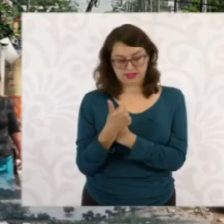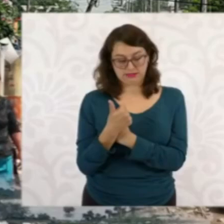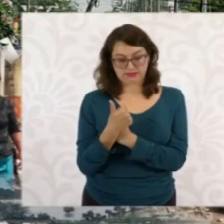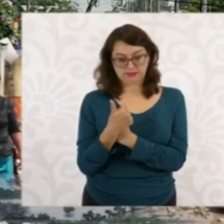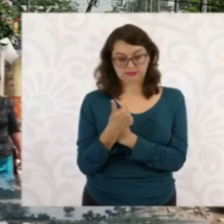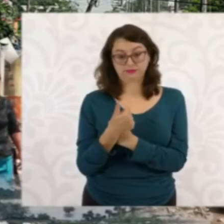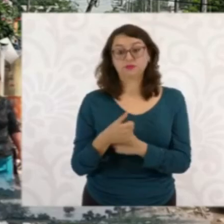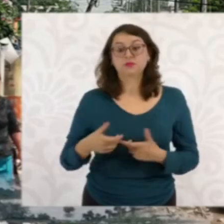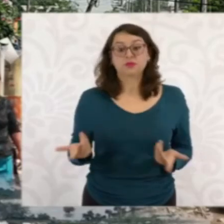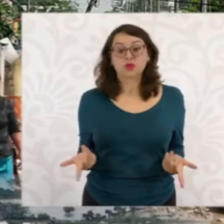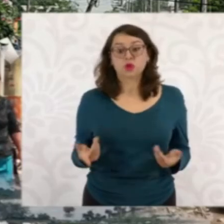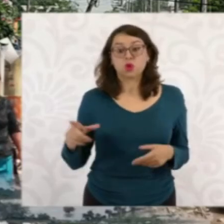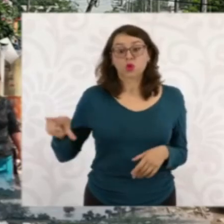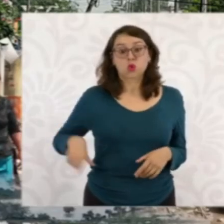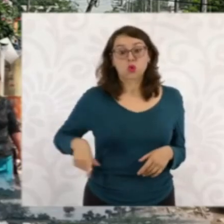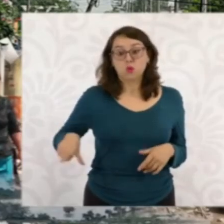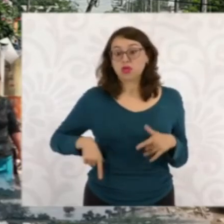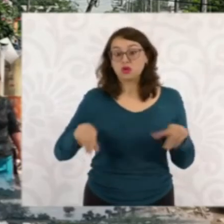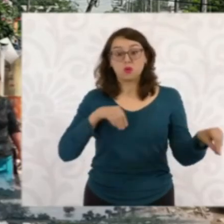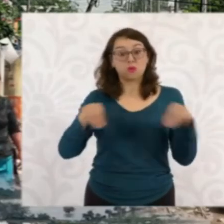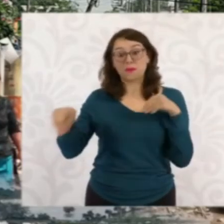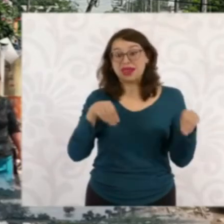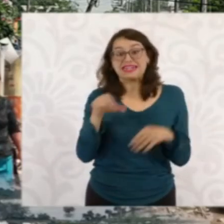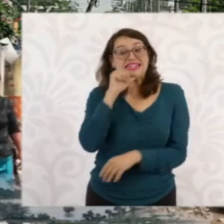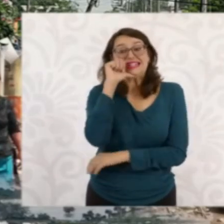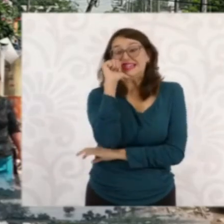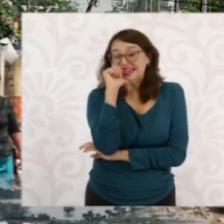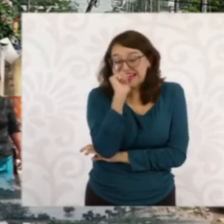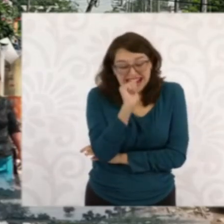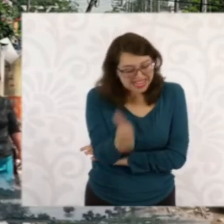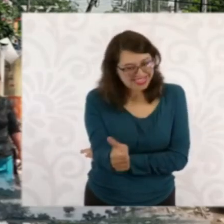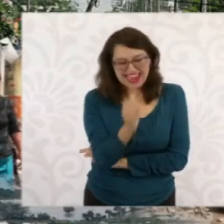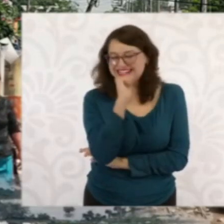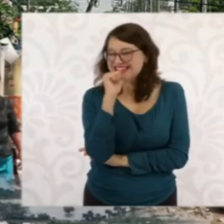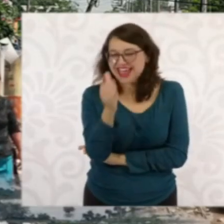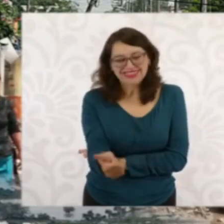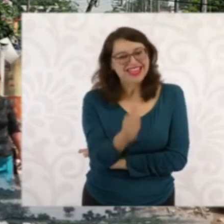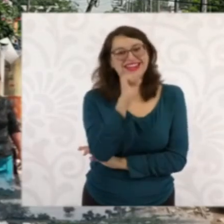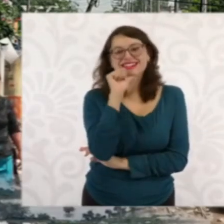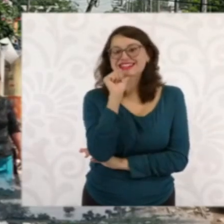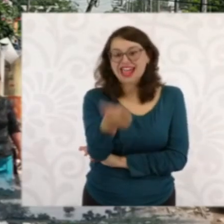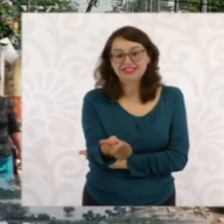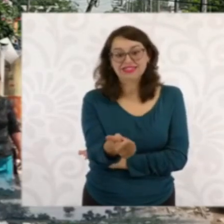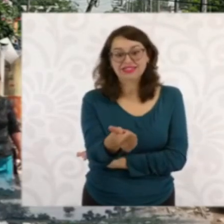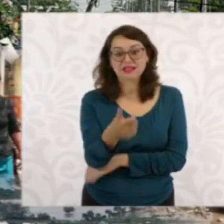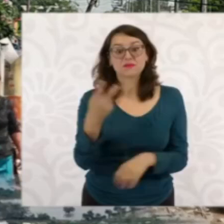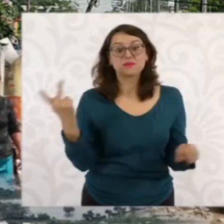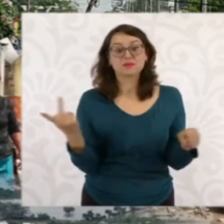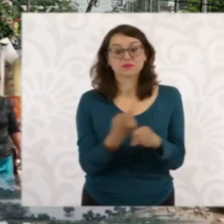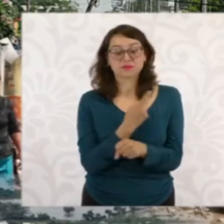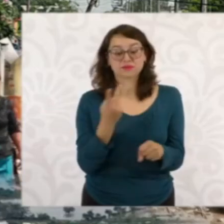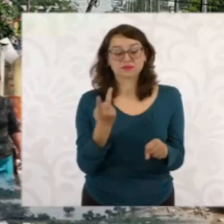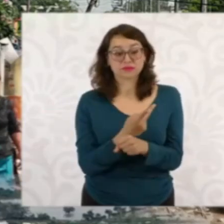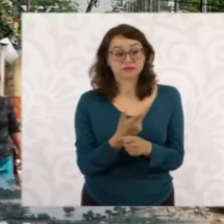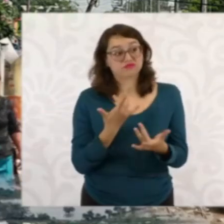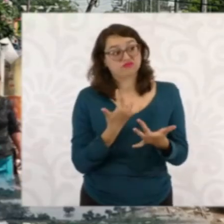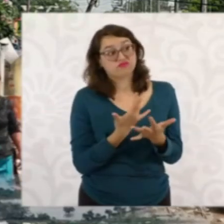todo el gobierno estaba paralizado, no estaban haciendo absolutamente nada. No quería hacer nada Duarte hasta que le dieran